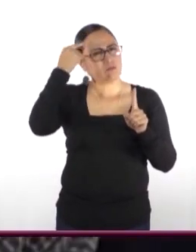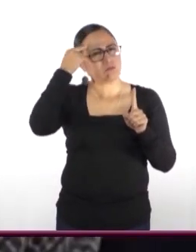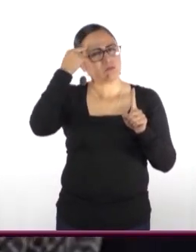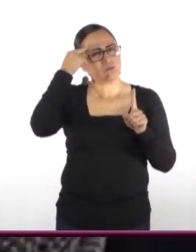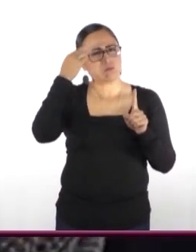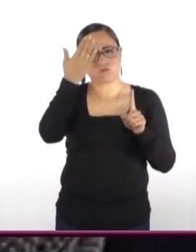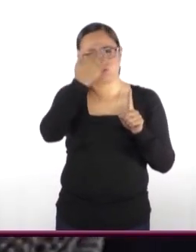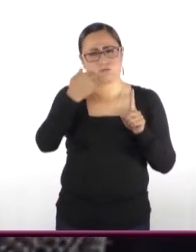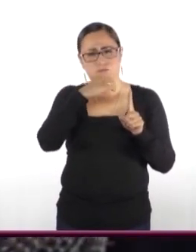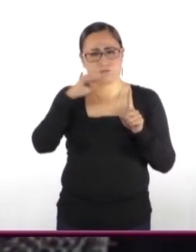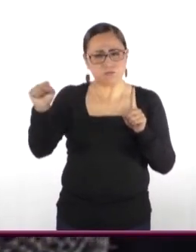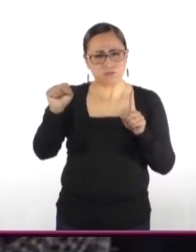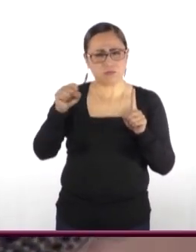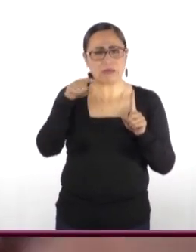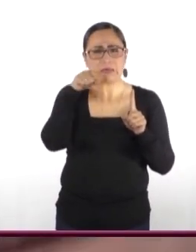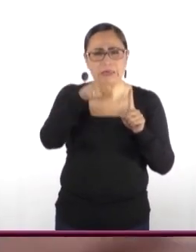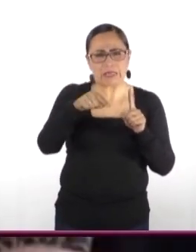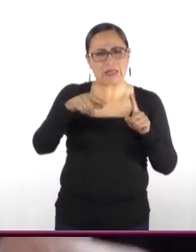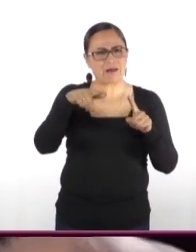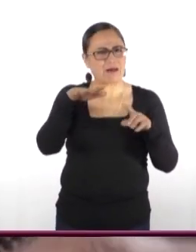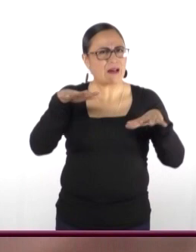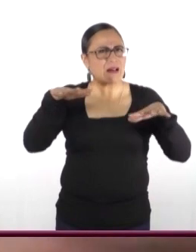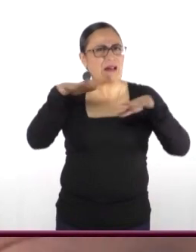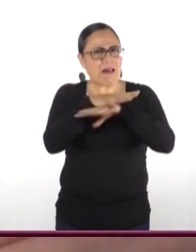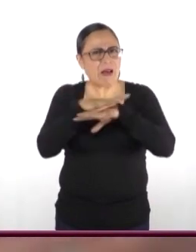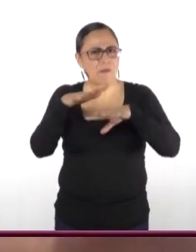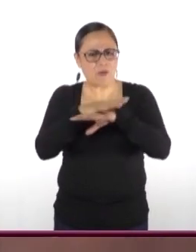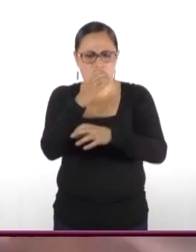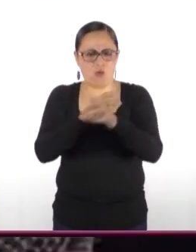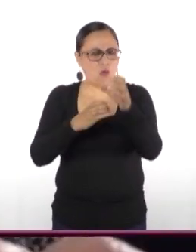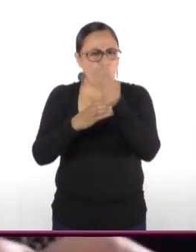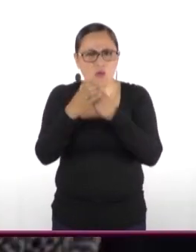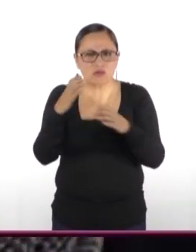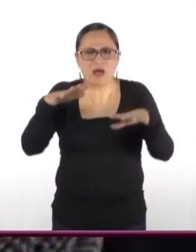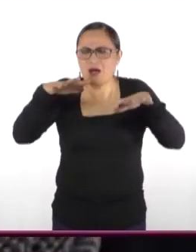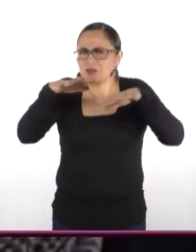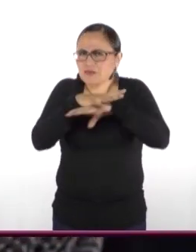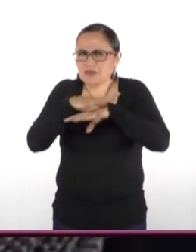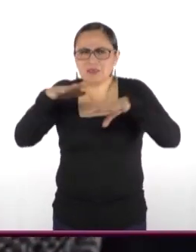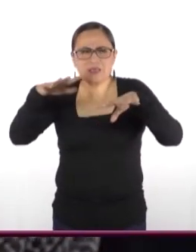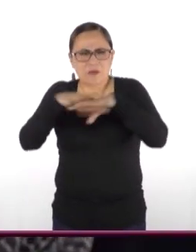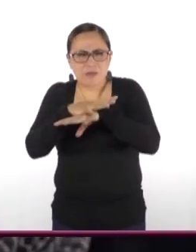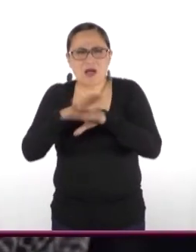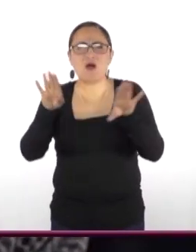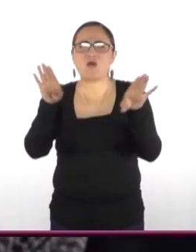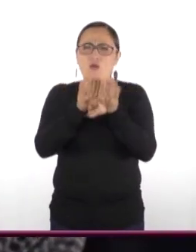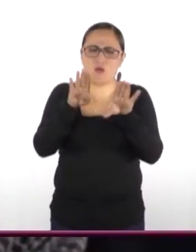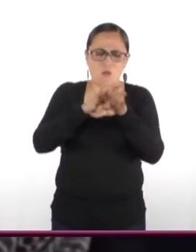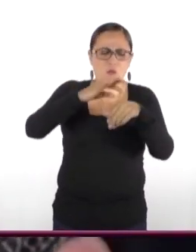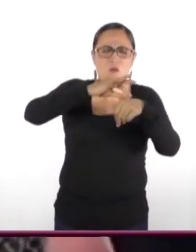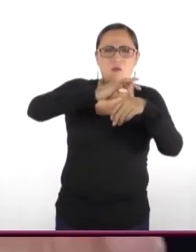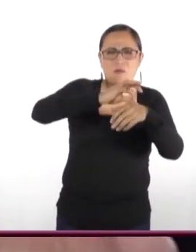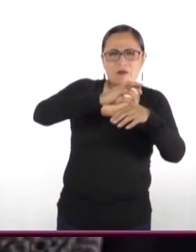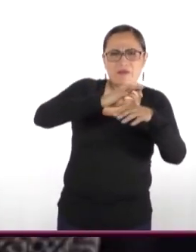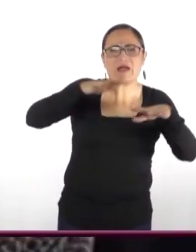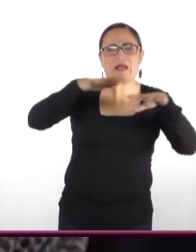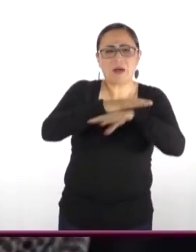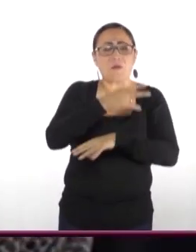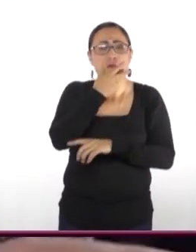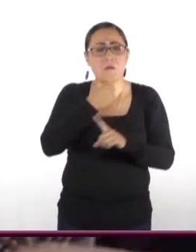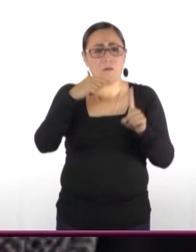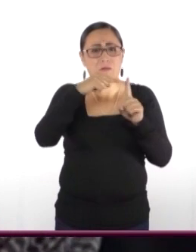esta capacidad de transformación de un elemento, ¿verdad? Cómo la realidad